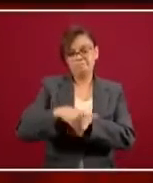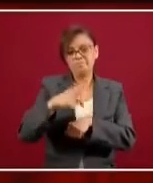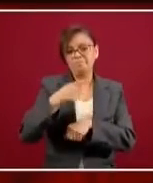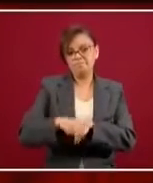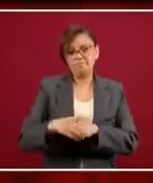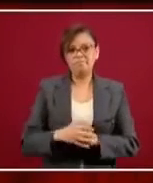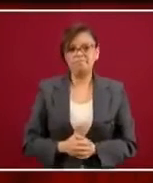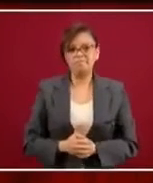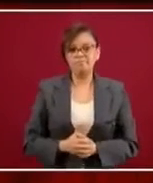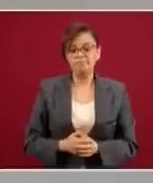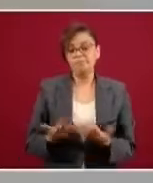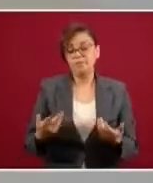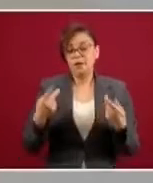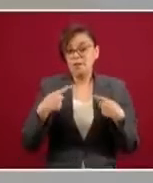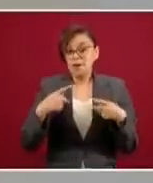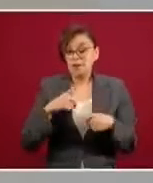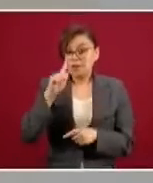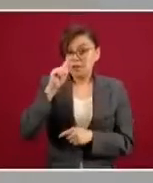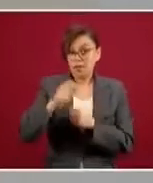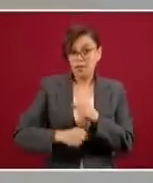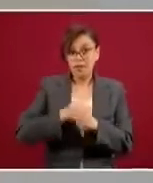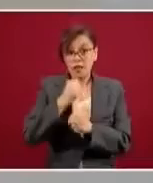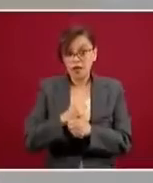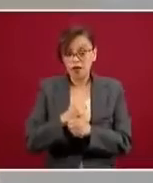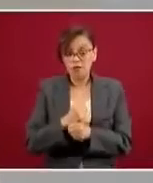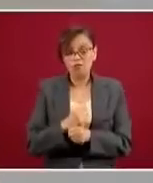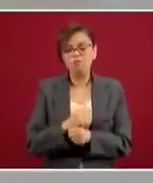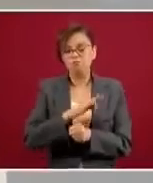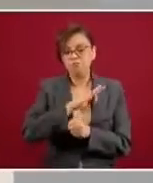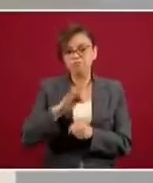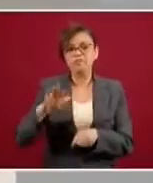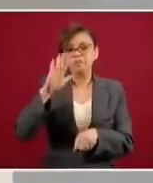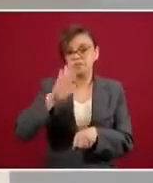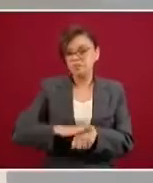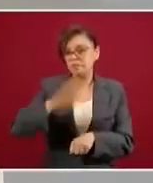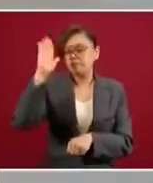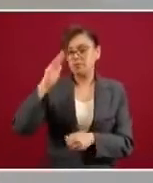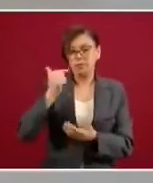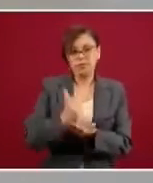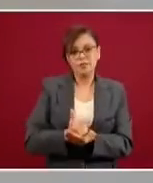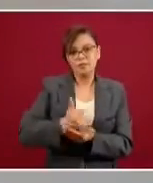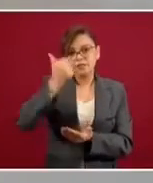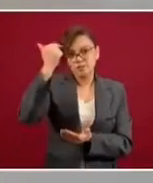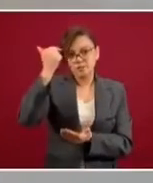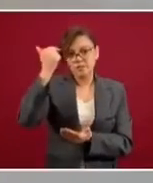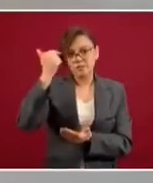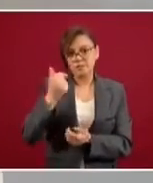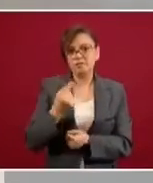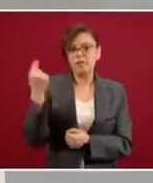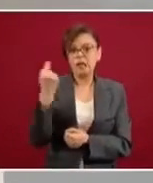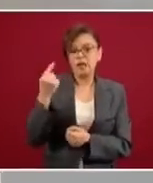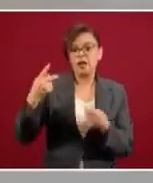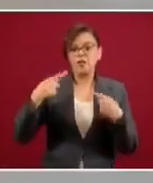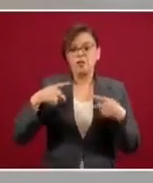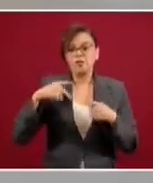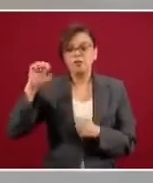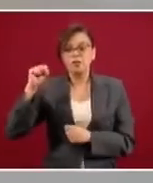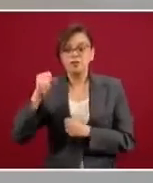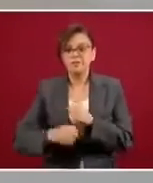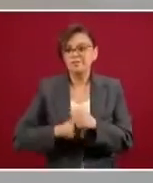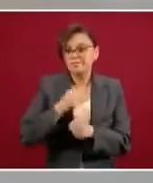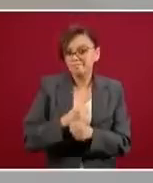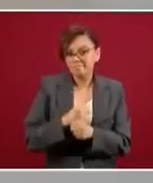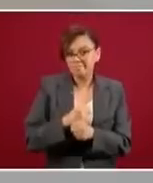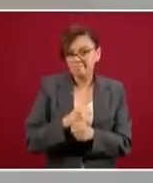de 70 años tiene mayor riesgo de complicaciones que la persona de 60 años. Pero definitivamente la persona